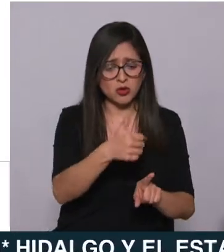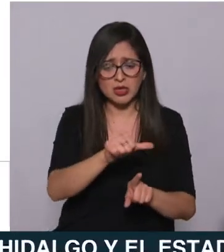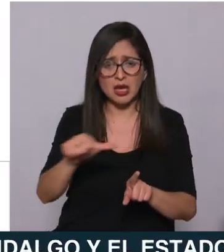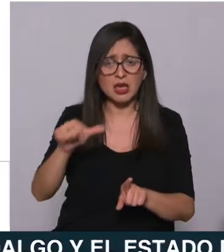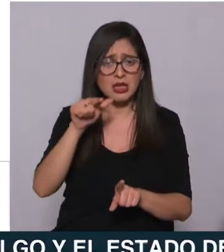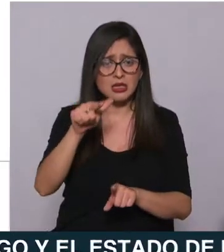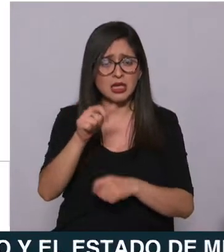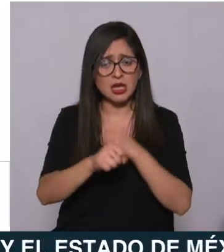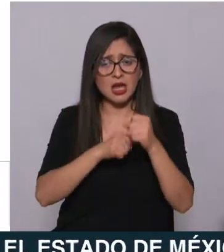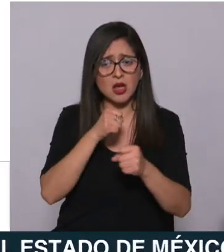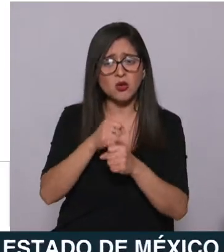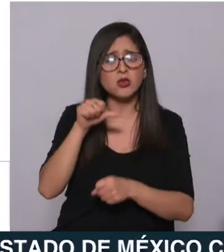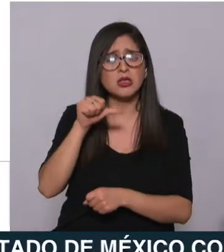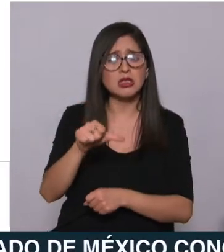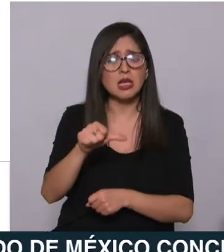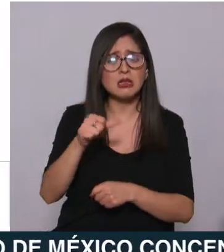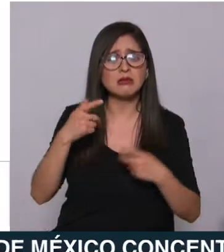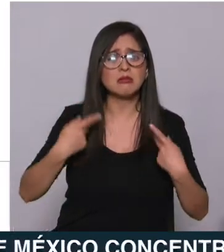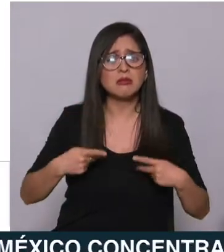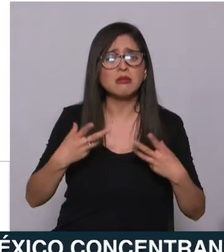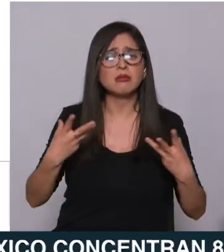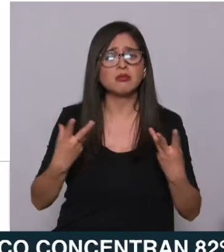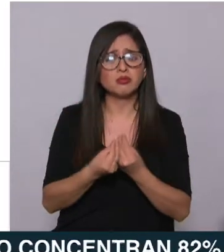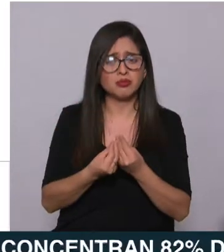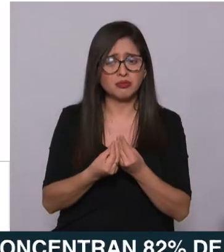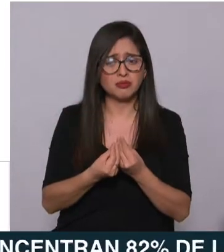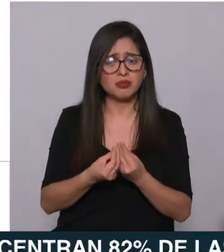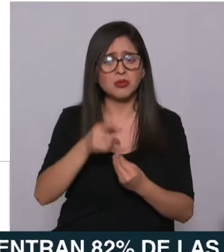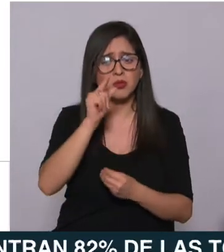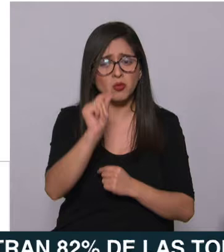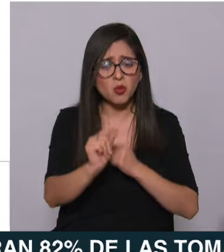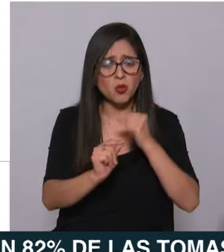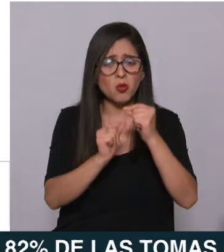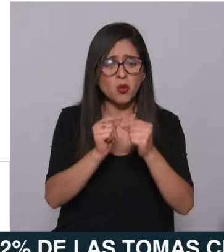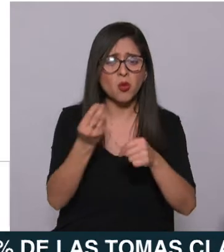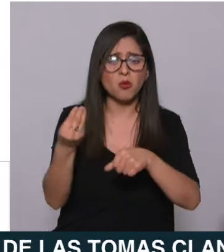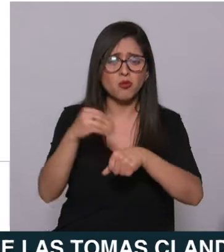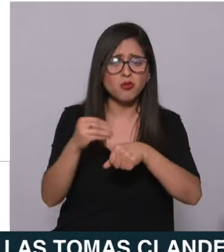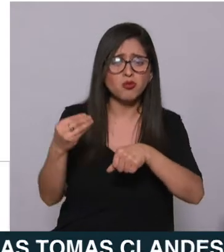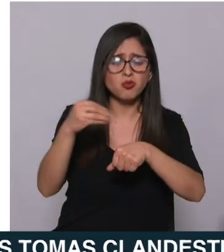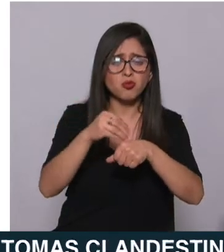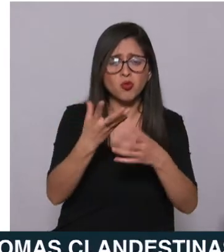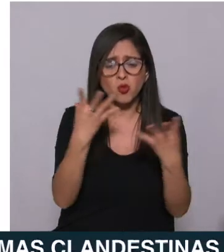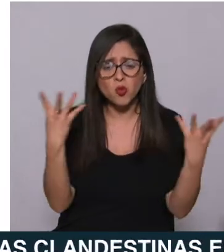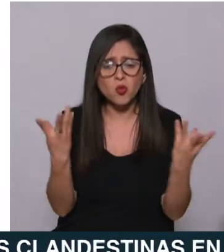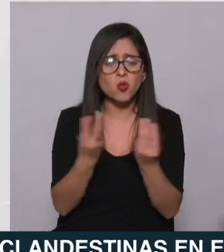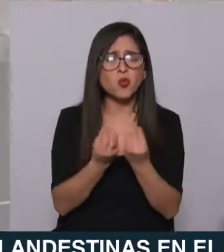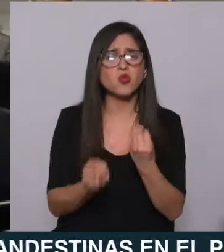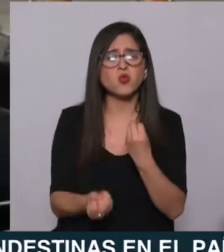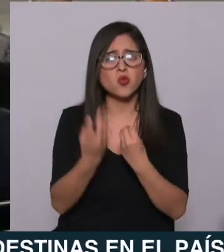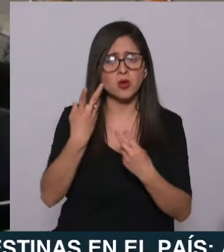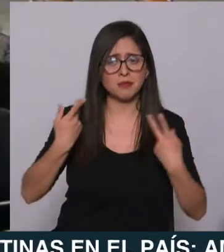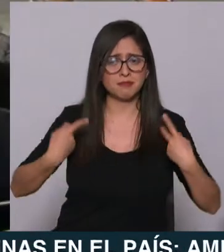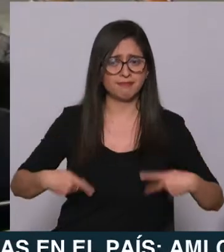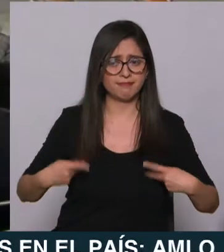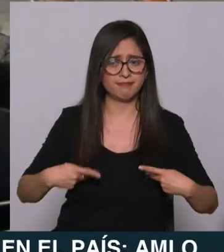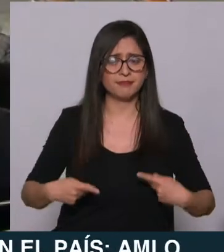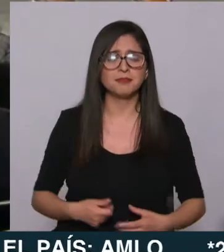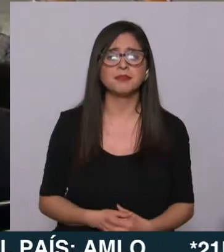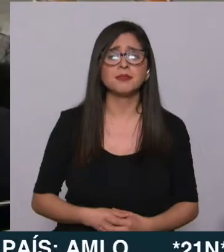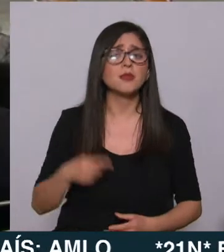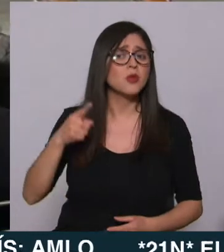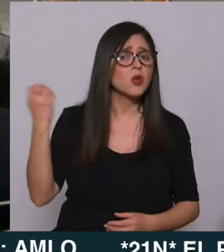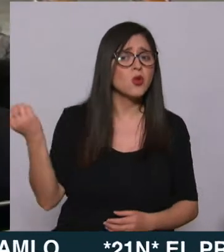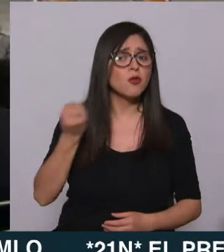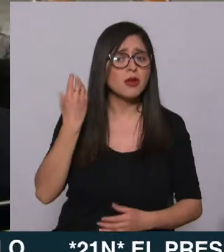fueron 16, y ahí vamos viendo cómo se fueron conformando este número de personas. Durante su